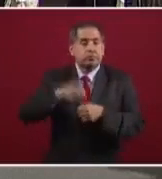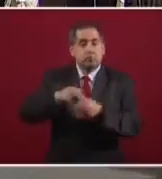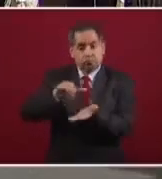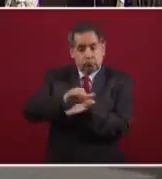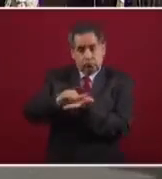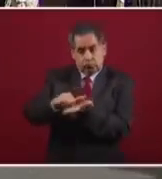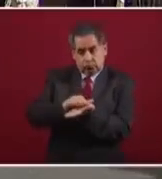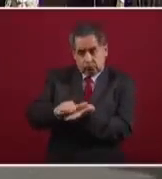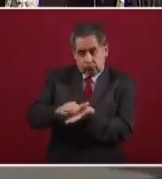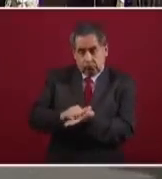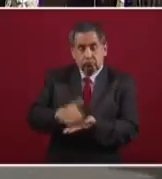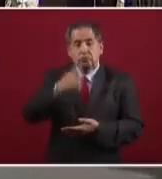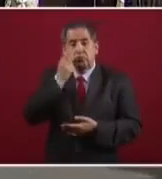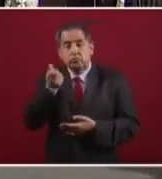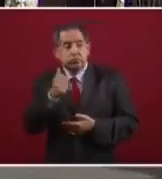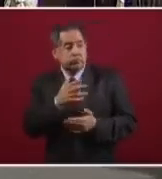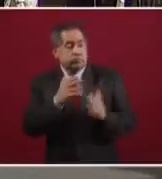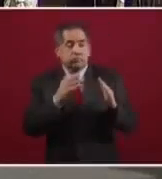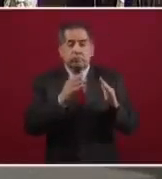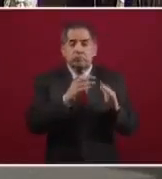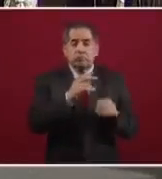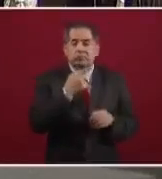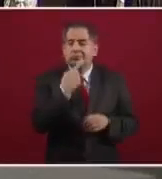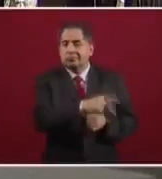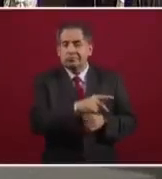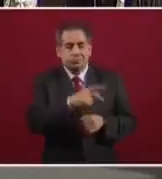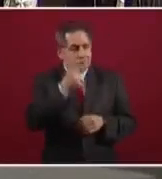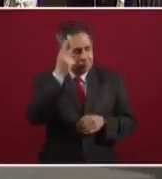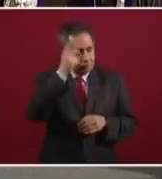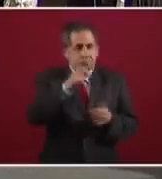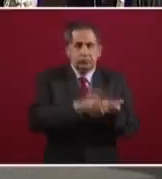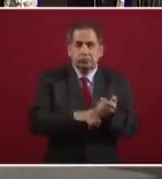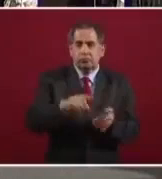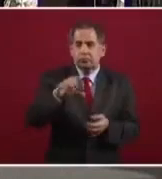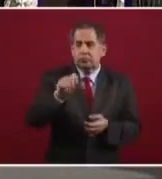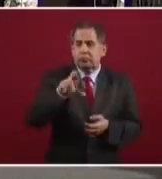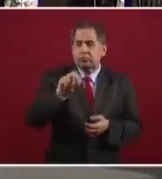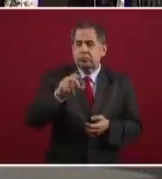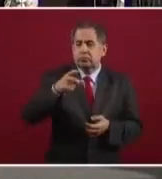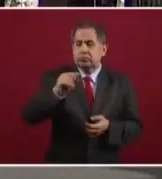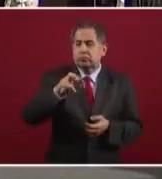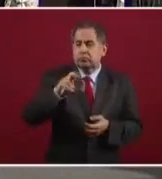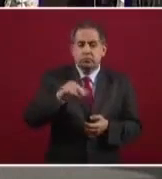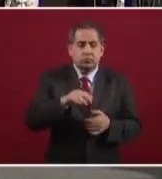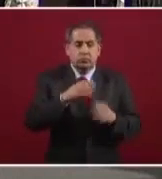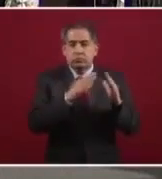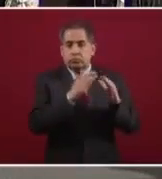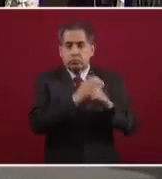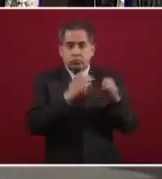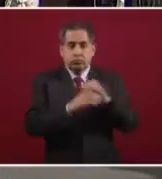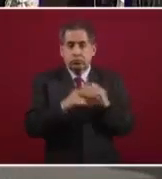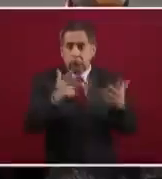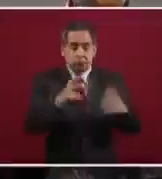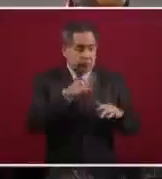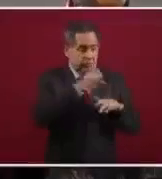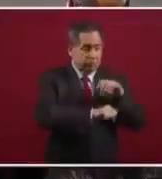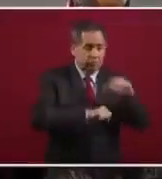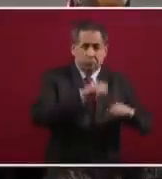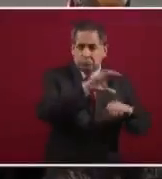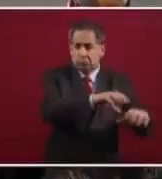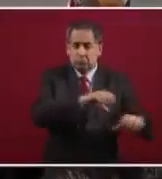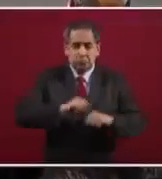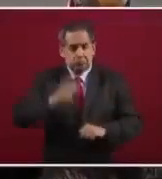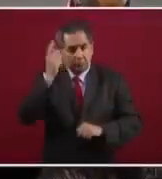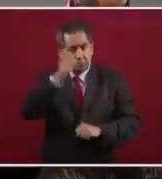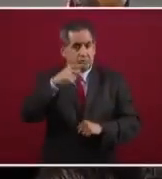buscará incautar 8 propiedades que son de Rafael Caro Quintero. Preguntarle si habría colaboración del Gobierno de México